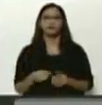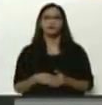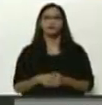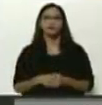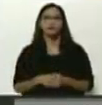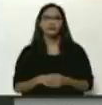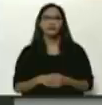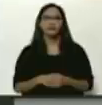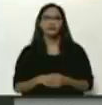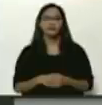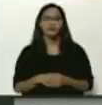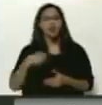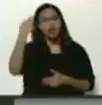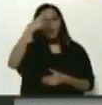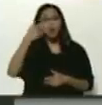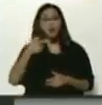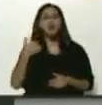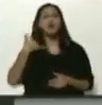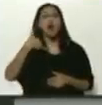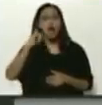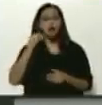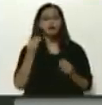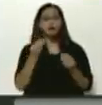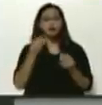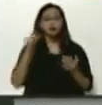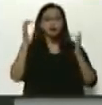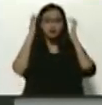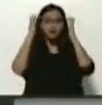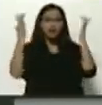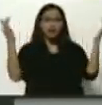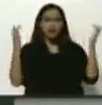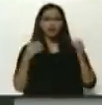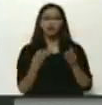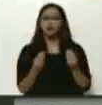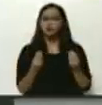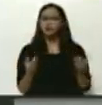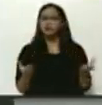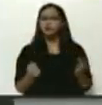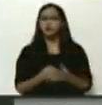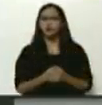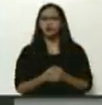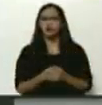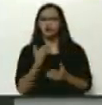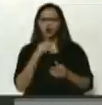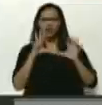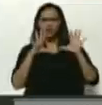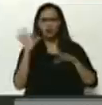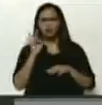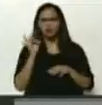En el pueblo hay mucha sabiduría, en ese 89% hay mucha sabiduría. Yo no digo que en el 10% no haya sabiduría.